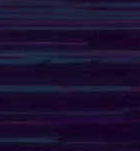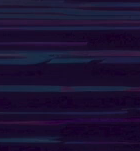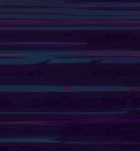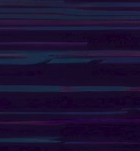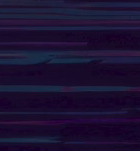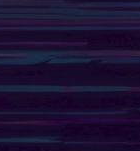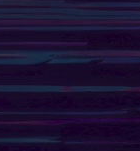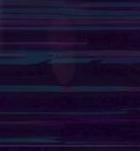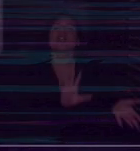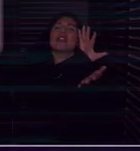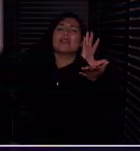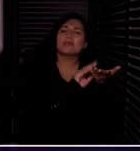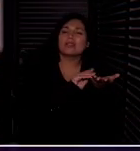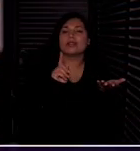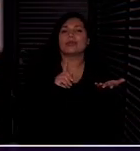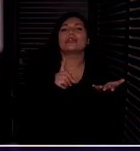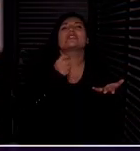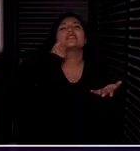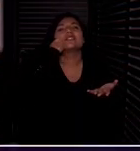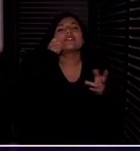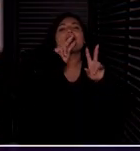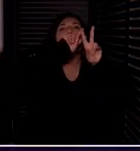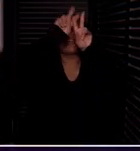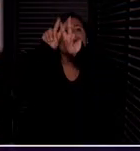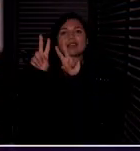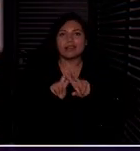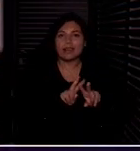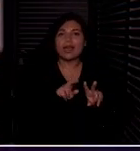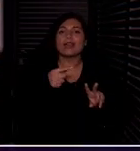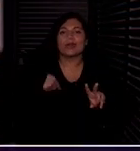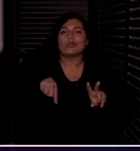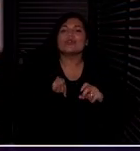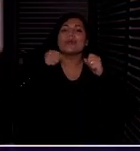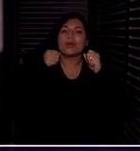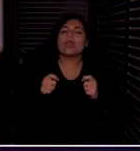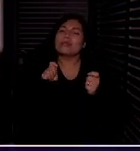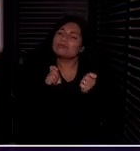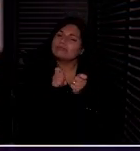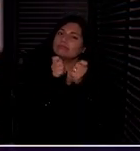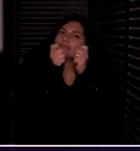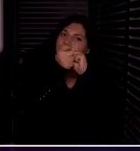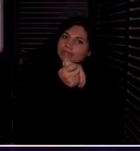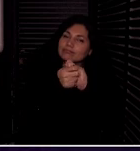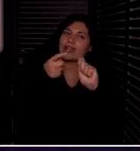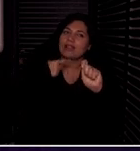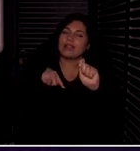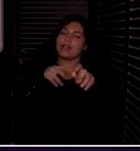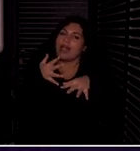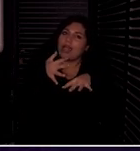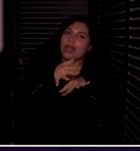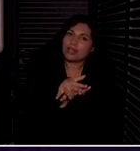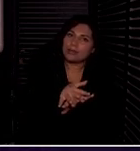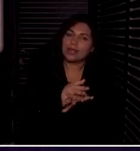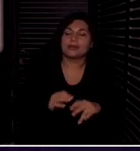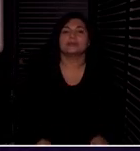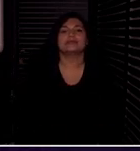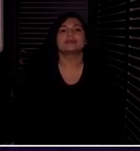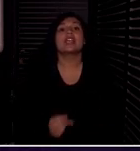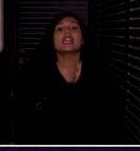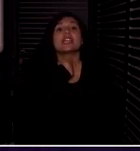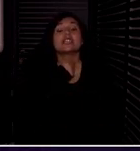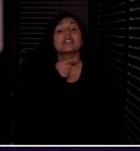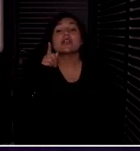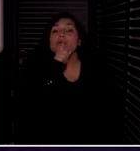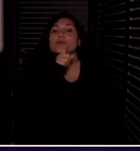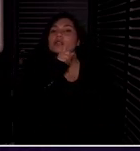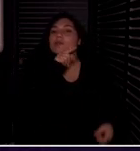estas transformaciones estructurales que han tenido lugar en los últimos tiempos. Yo quisiera terminar con tres conceptos